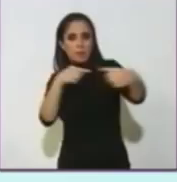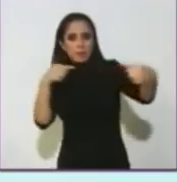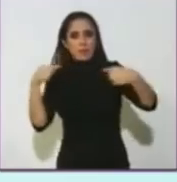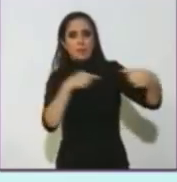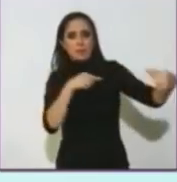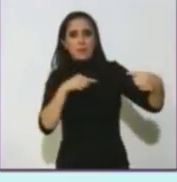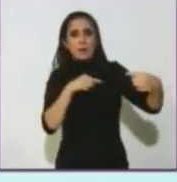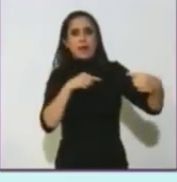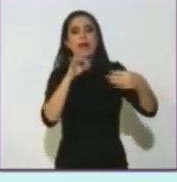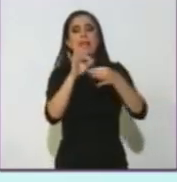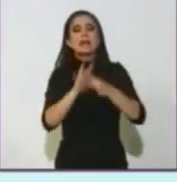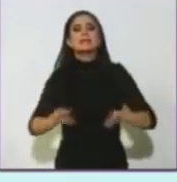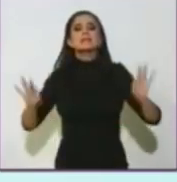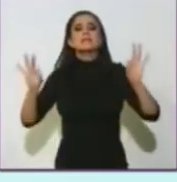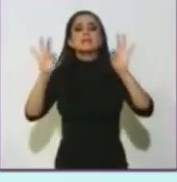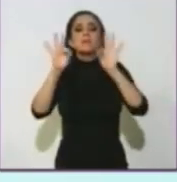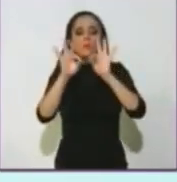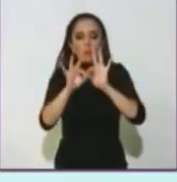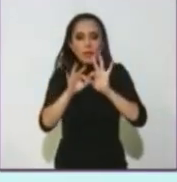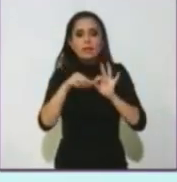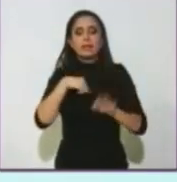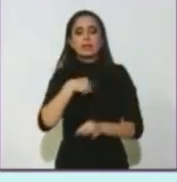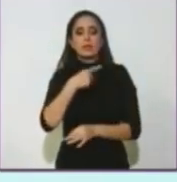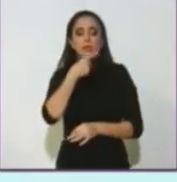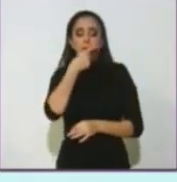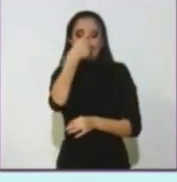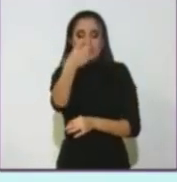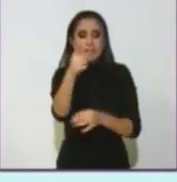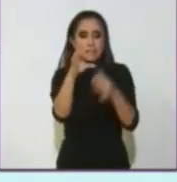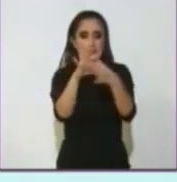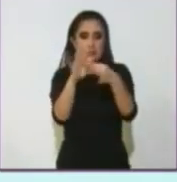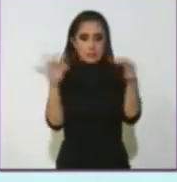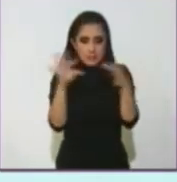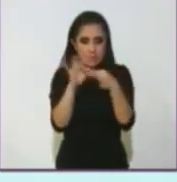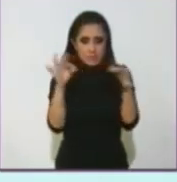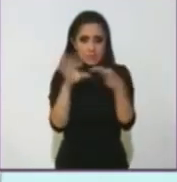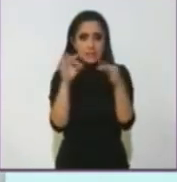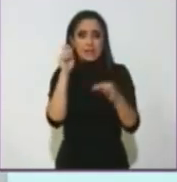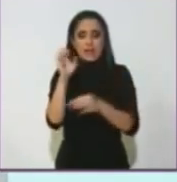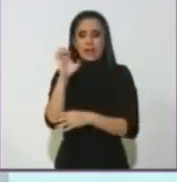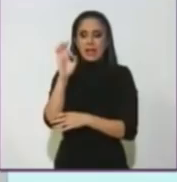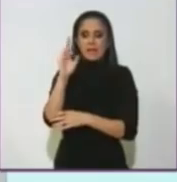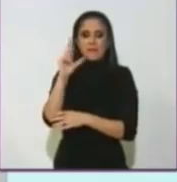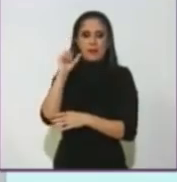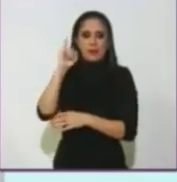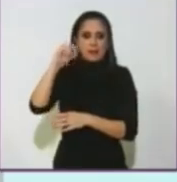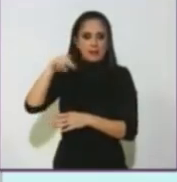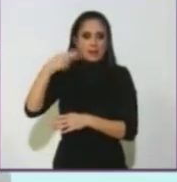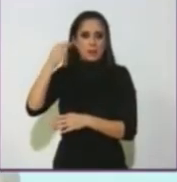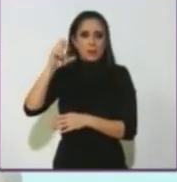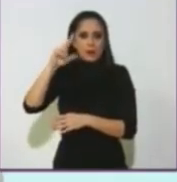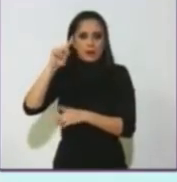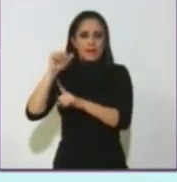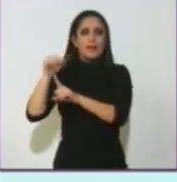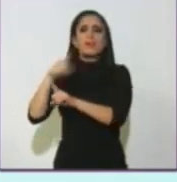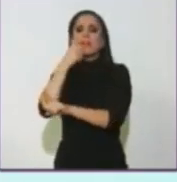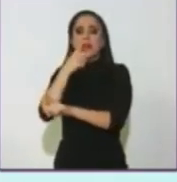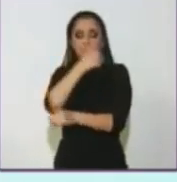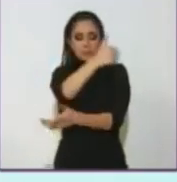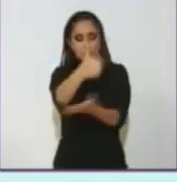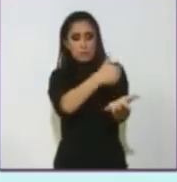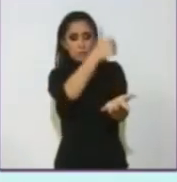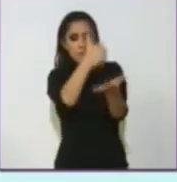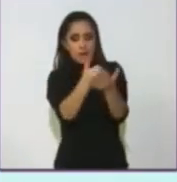es importante despedirnos con las palabras las letras de frank berta que diría ciudad que